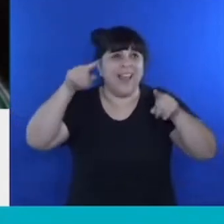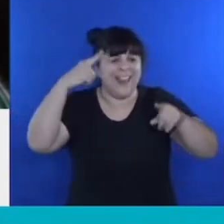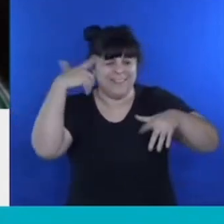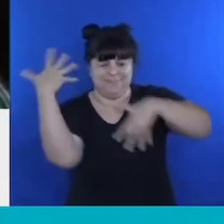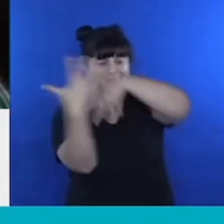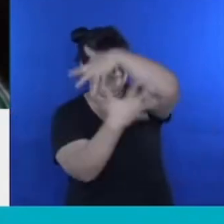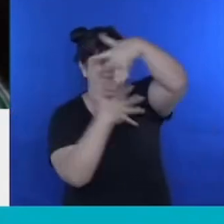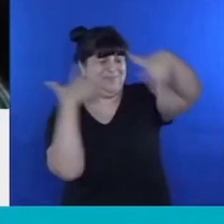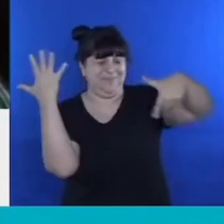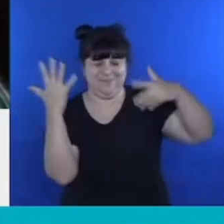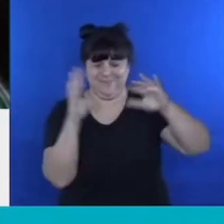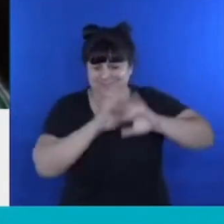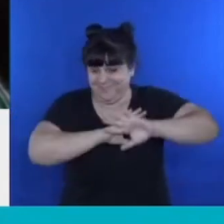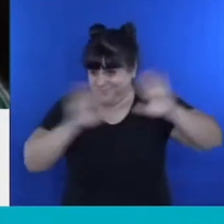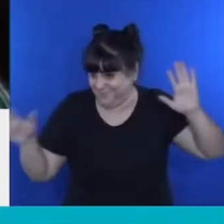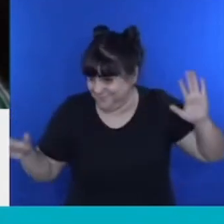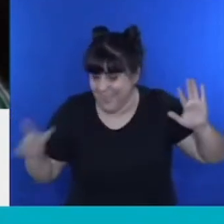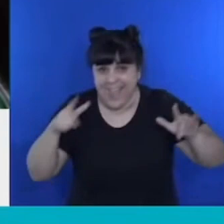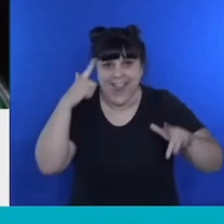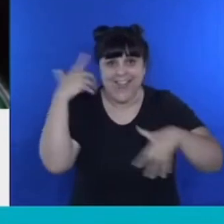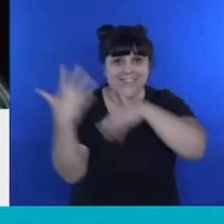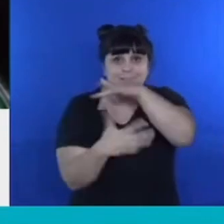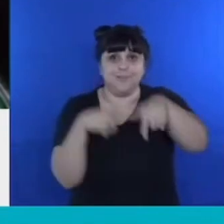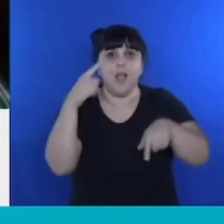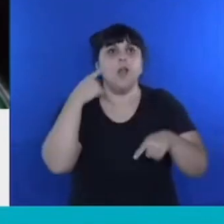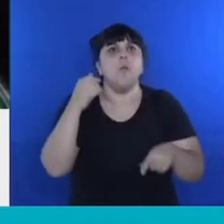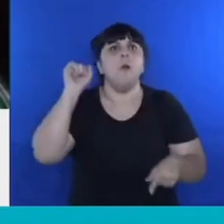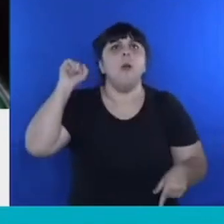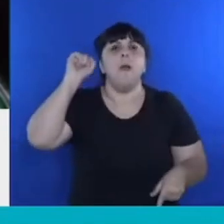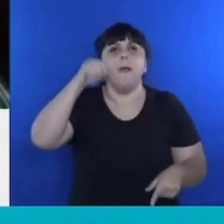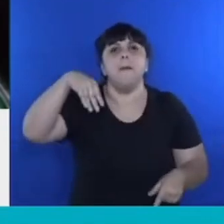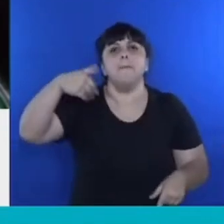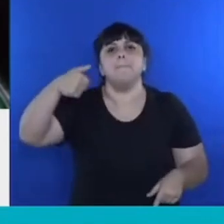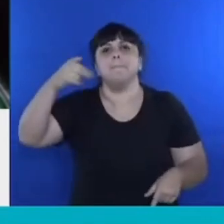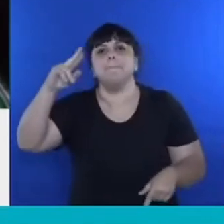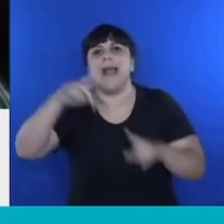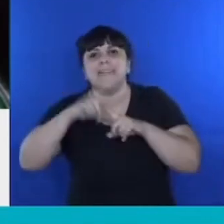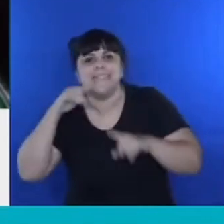confusión fundamental en relación a su concepción del marxismo,